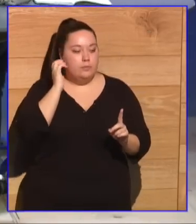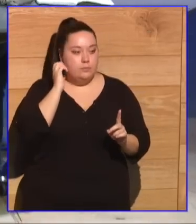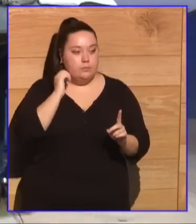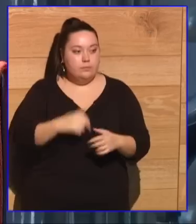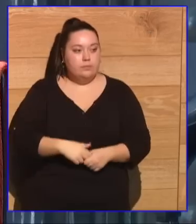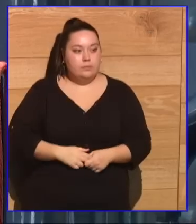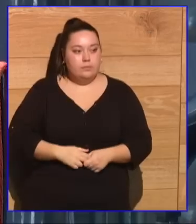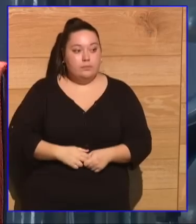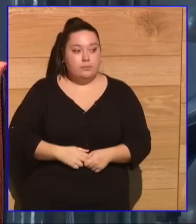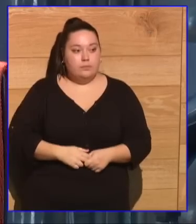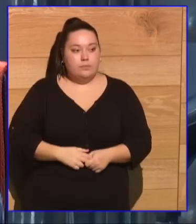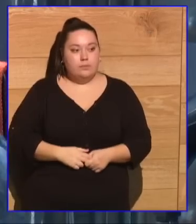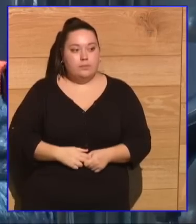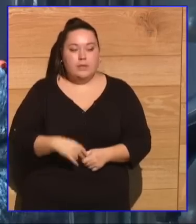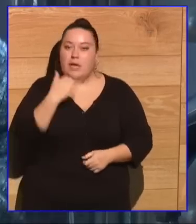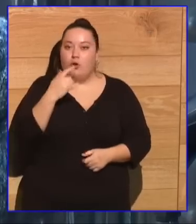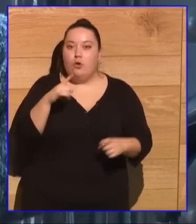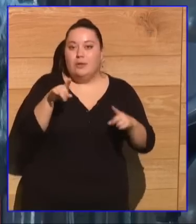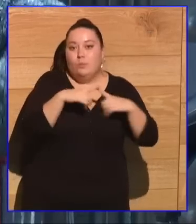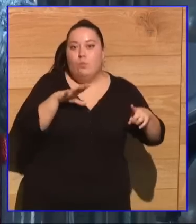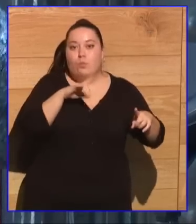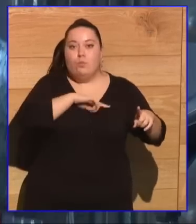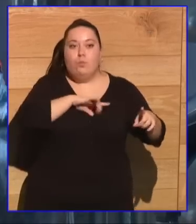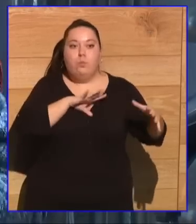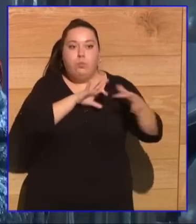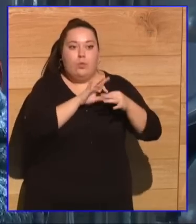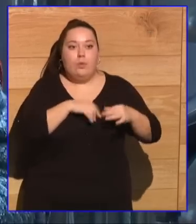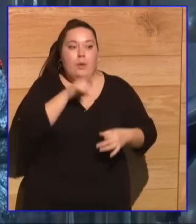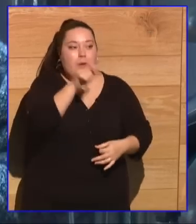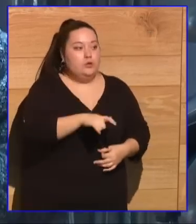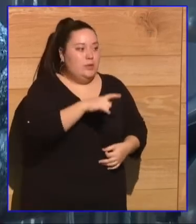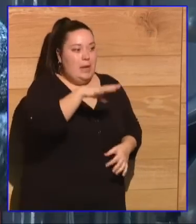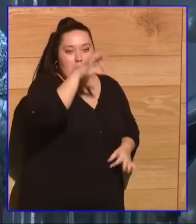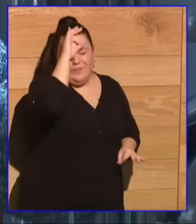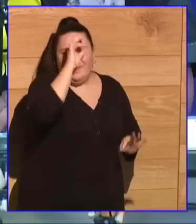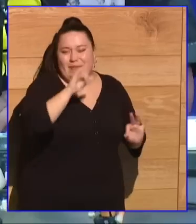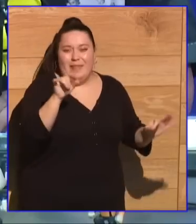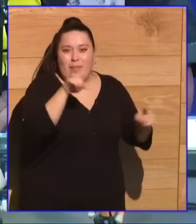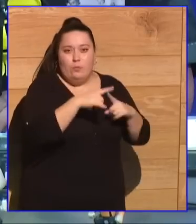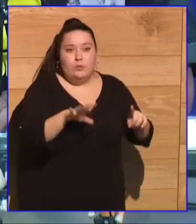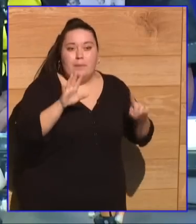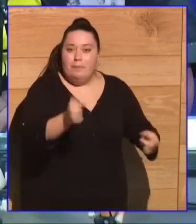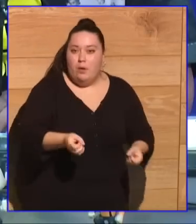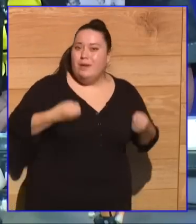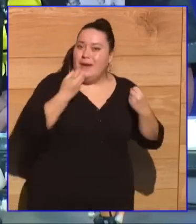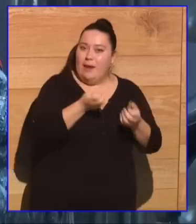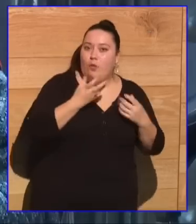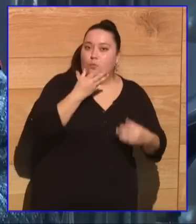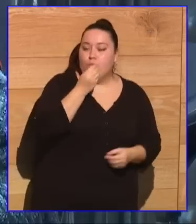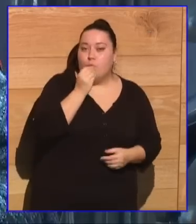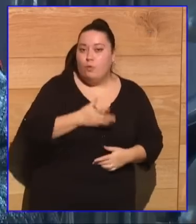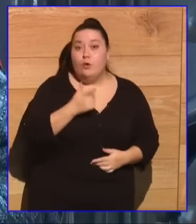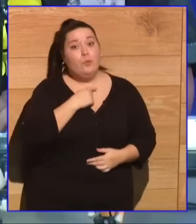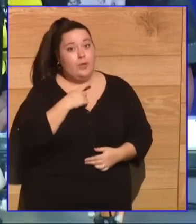disco- atizar el sentido musical de Alan Parker? Una persona puede no tener ni idea de música No te y proyectes, ser no un te excelente proyectes. narrador No te y muy proyectes.